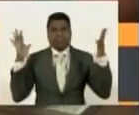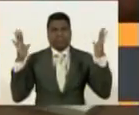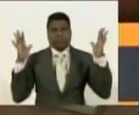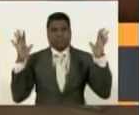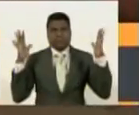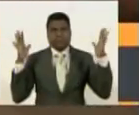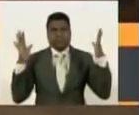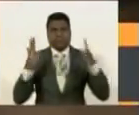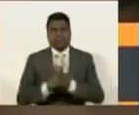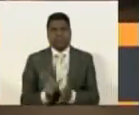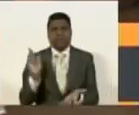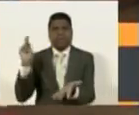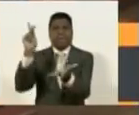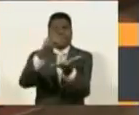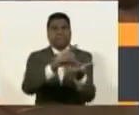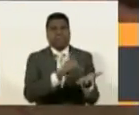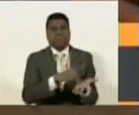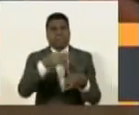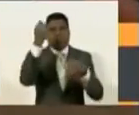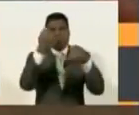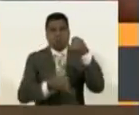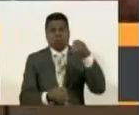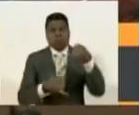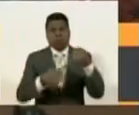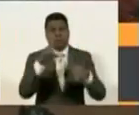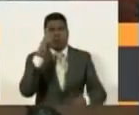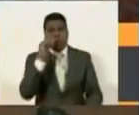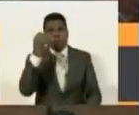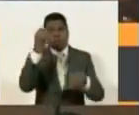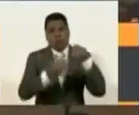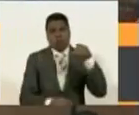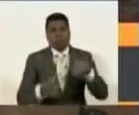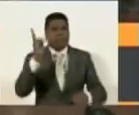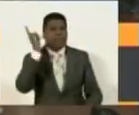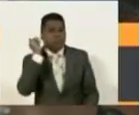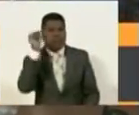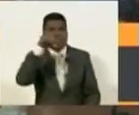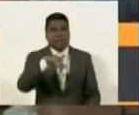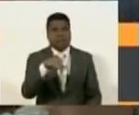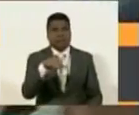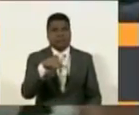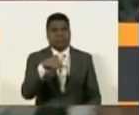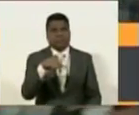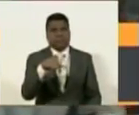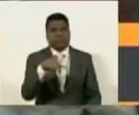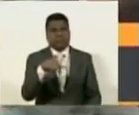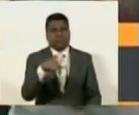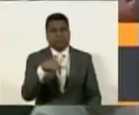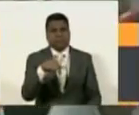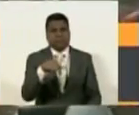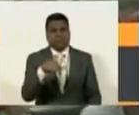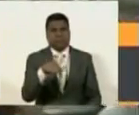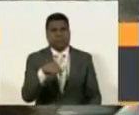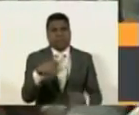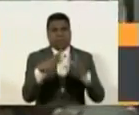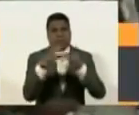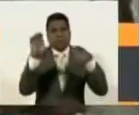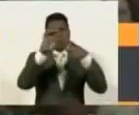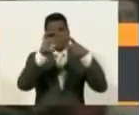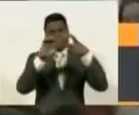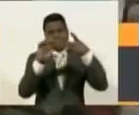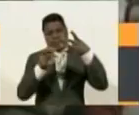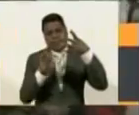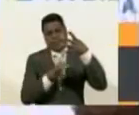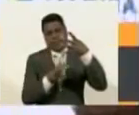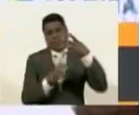Y es la incorporación del último hombre, de la última mujer a esta batalla, por la característica ética de